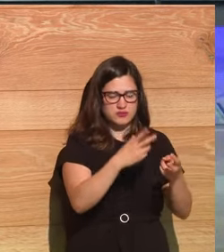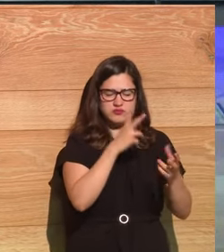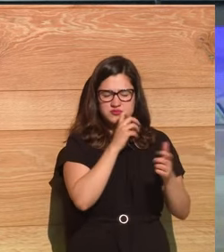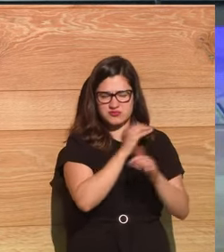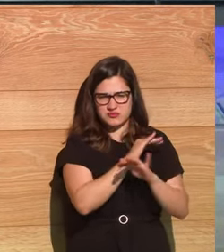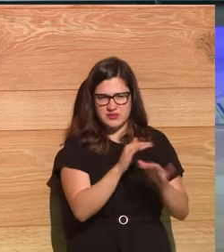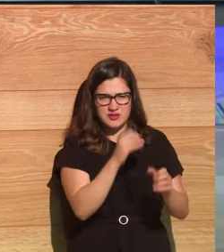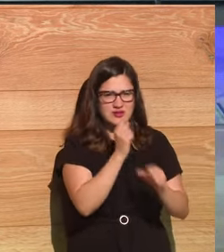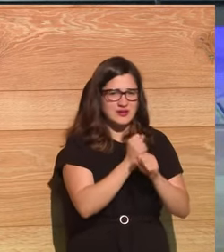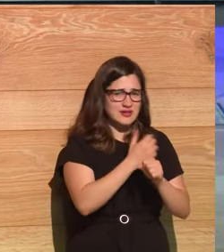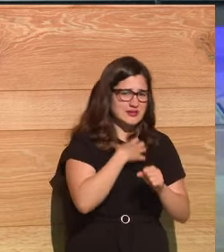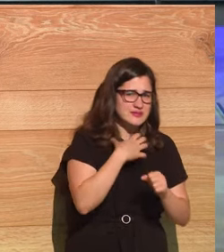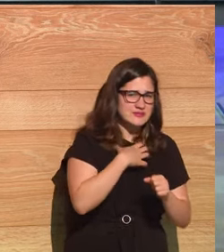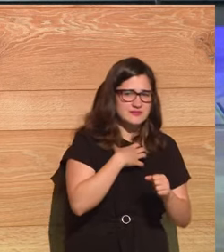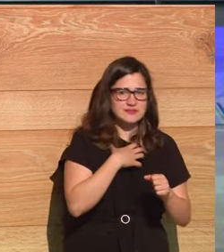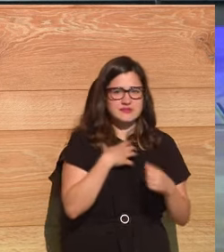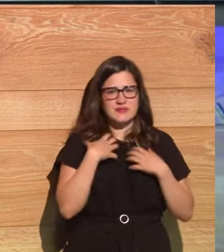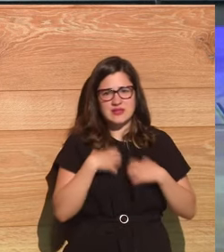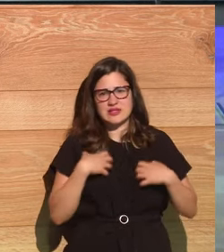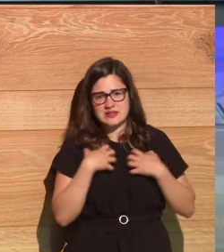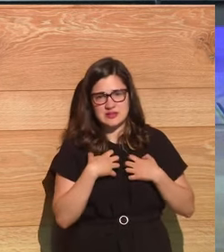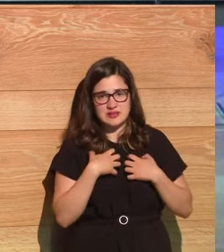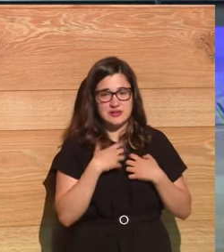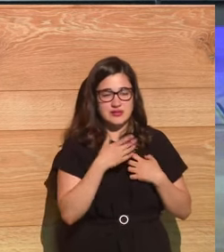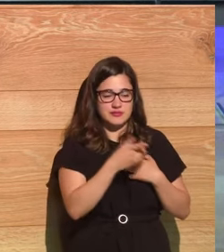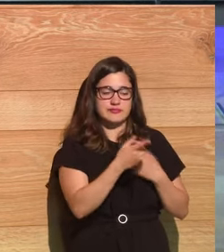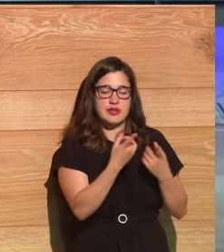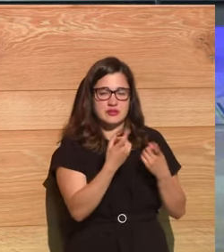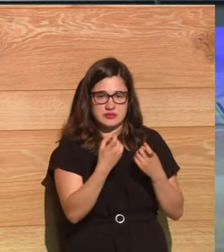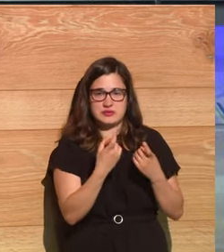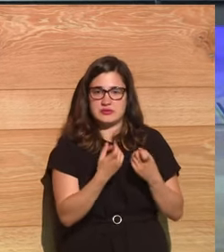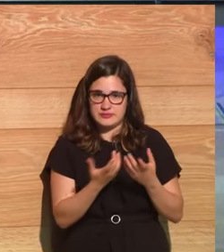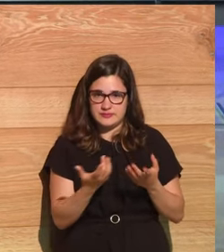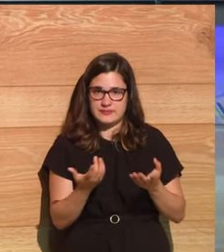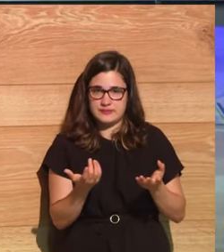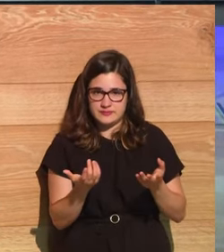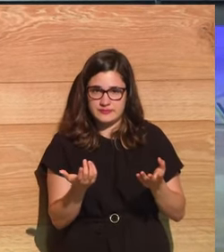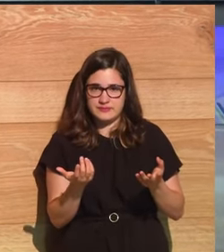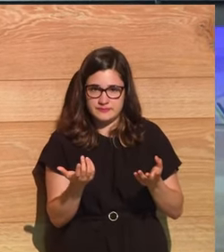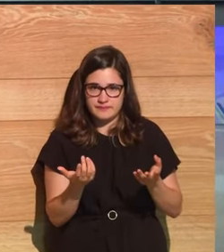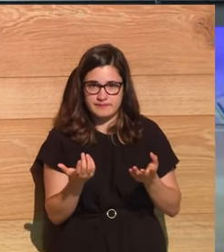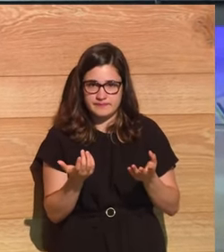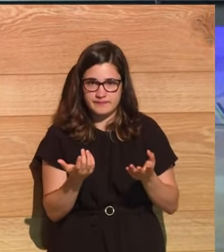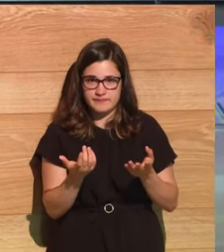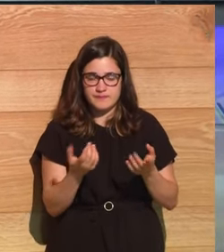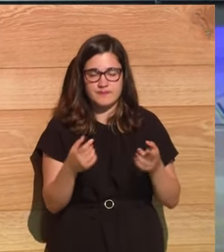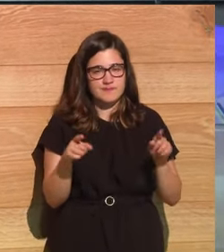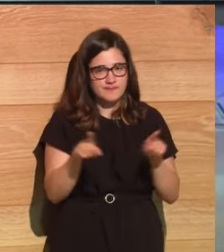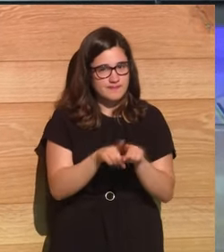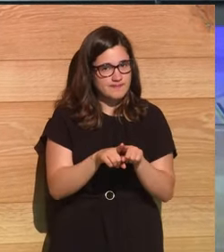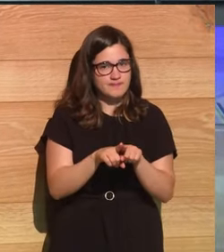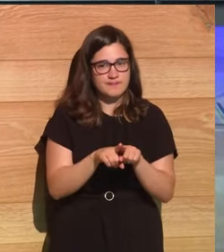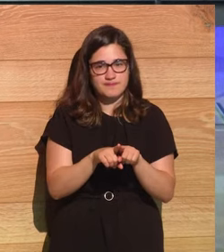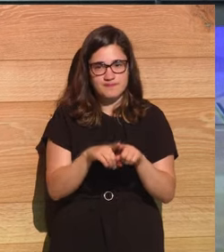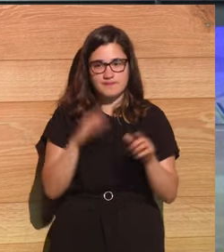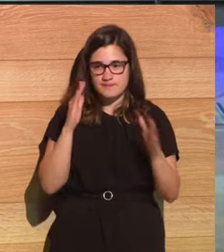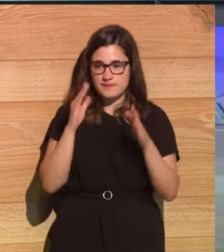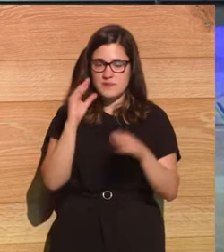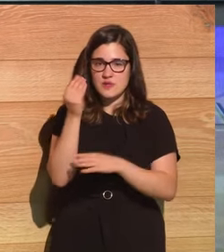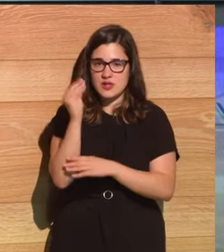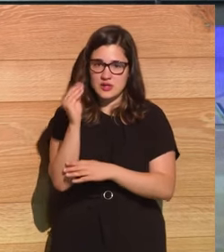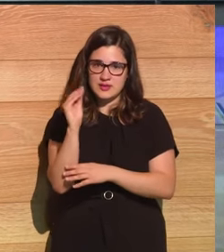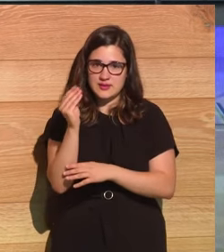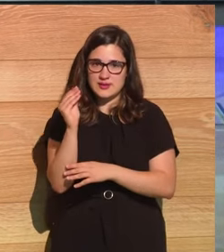no se puede trabajar, es la desesperación. Pero era necesario, ¿no? Entonces, eso es lo que sucede un poco en ese cerebro adolescente. Hay un